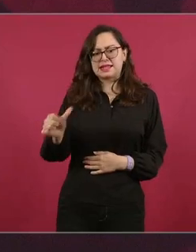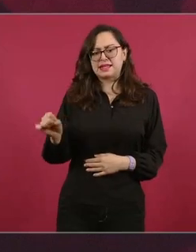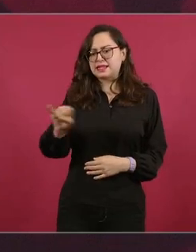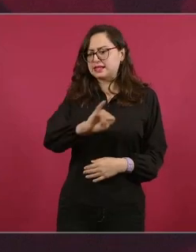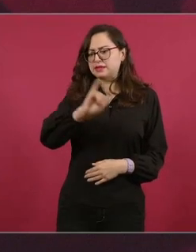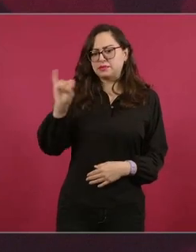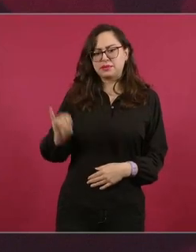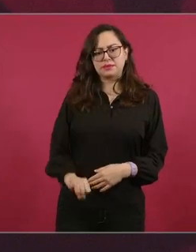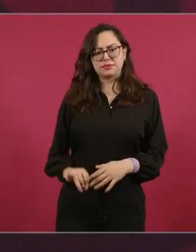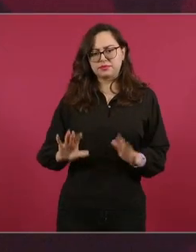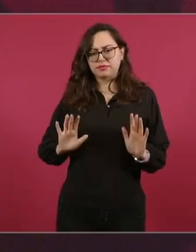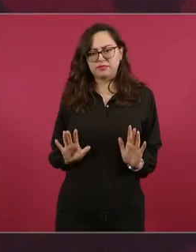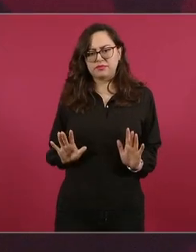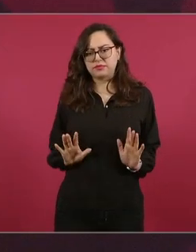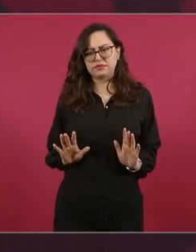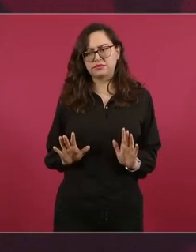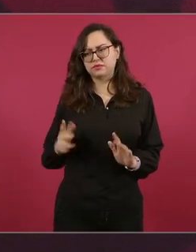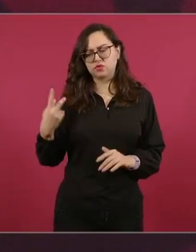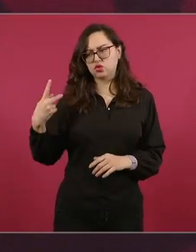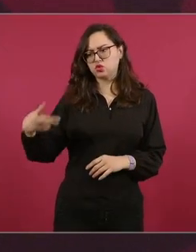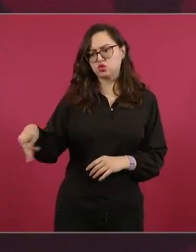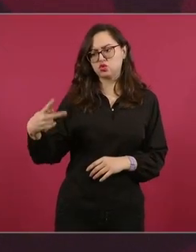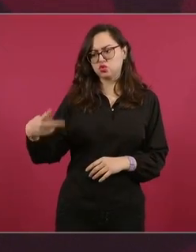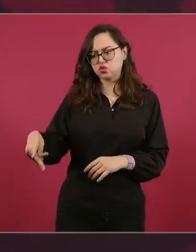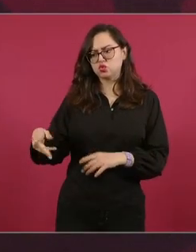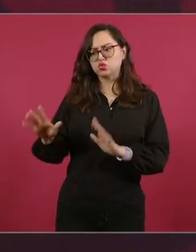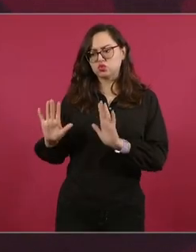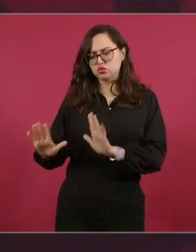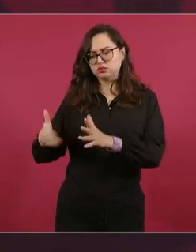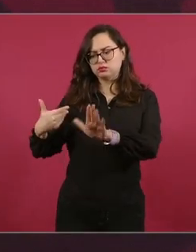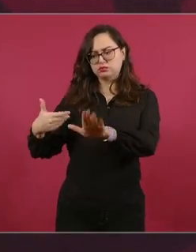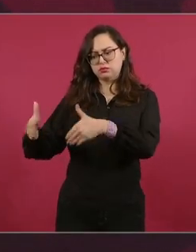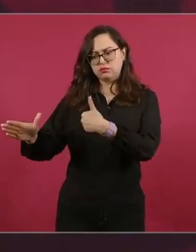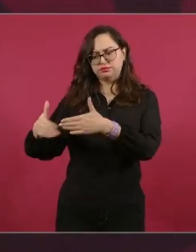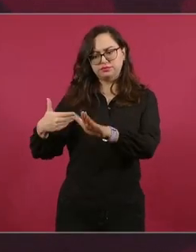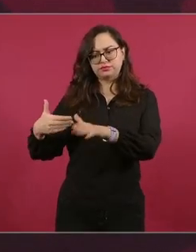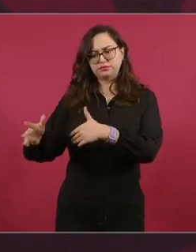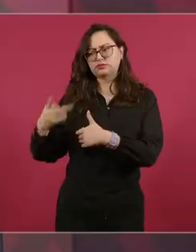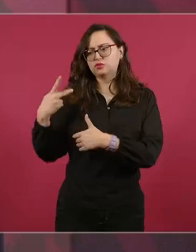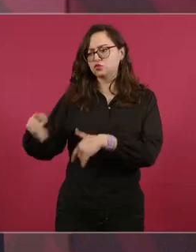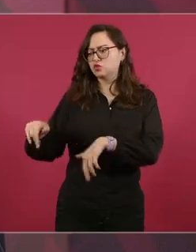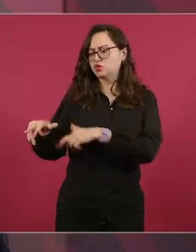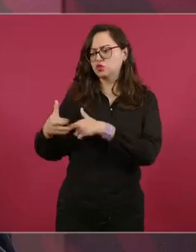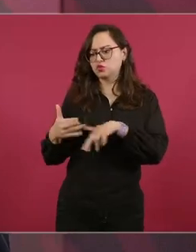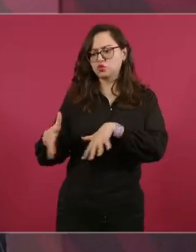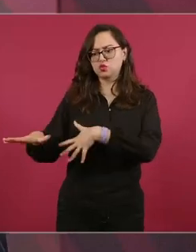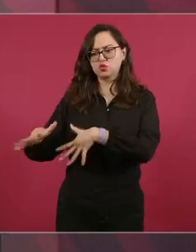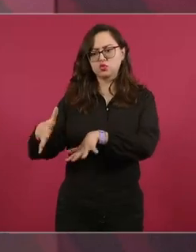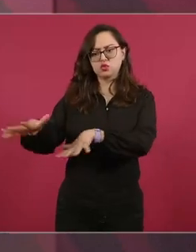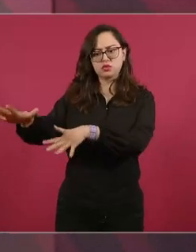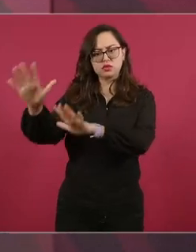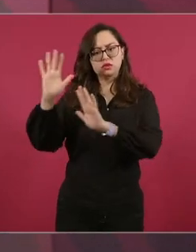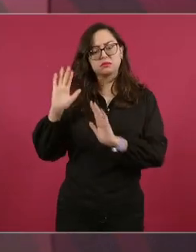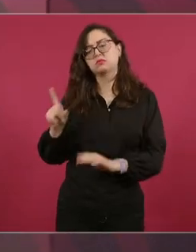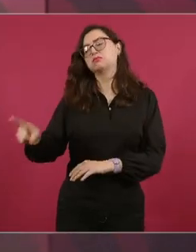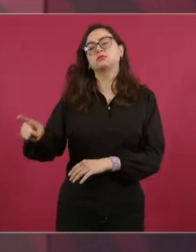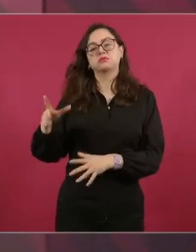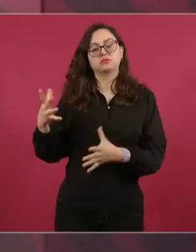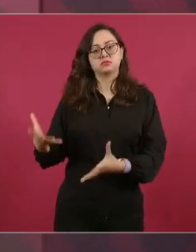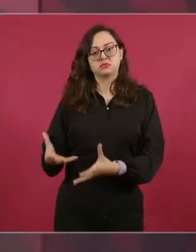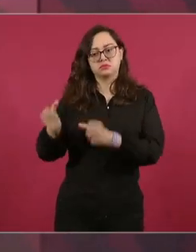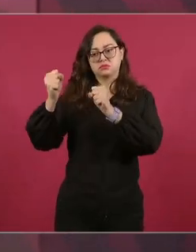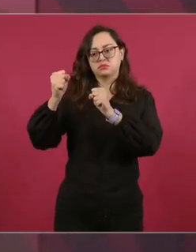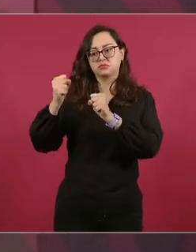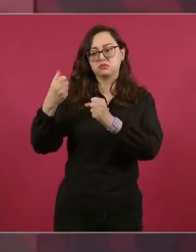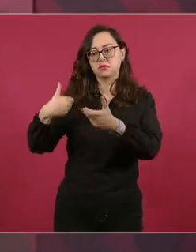Panamá, que tiene ahora su canal porque lo recuperaron a base de luchas y